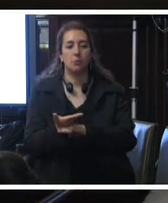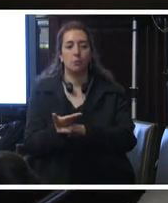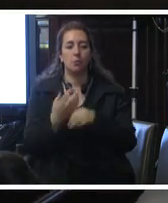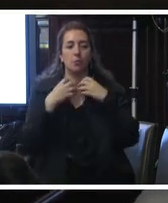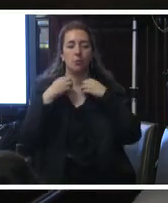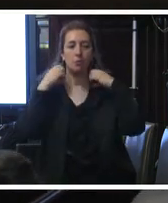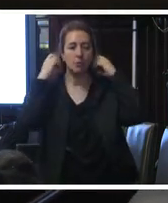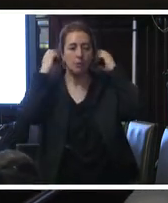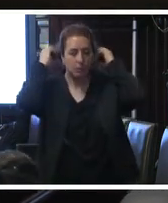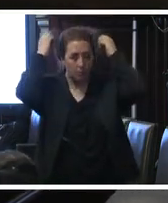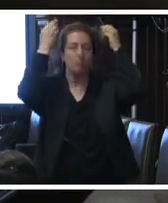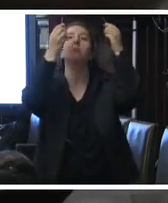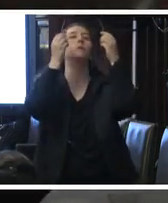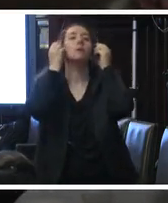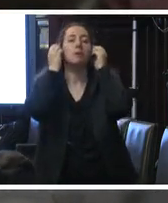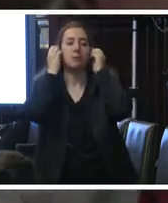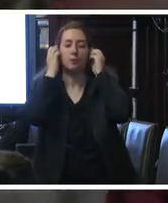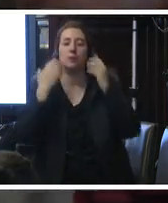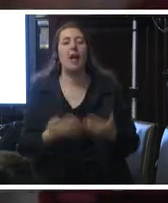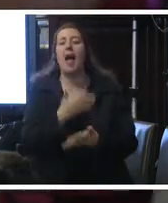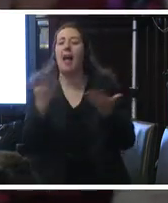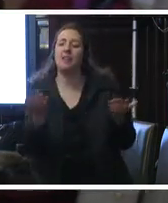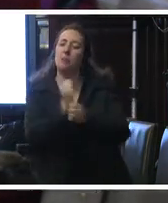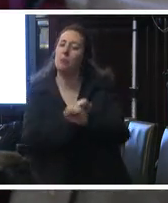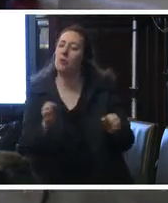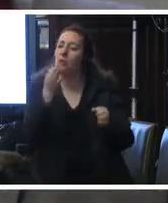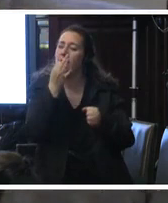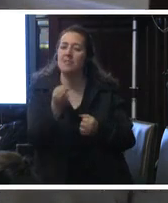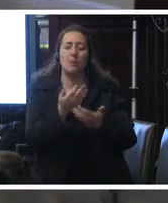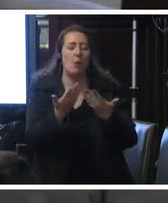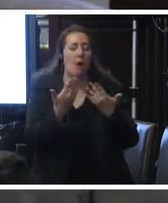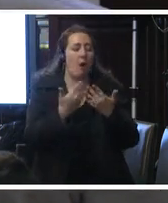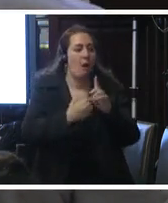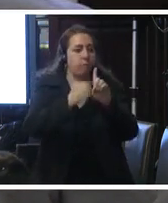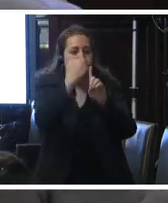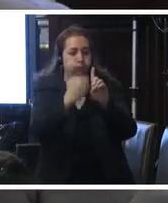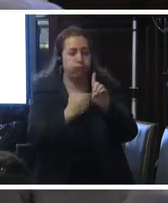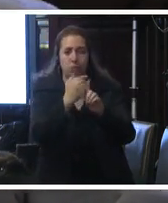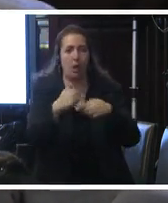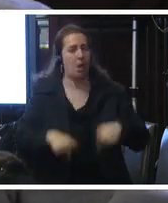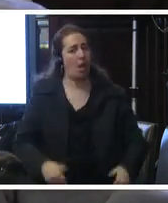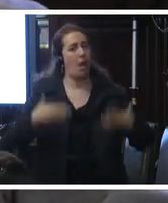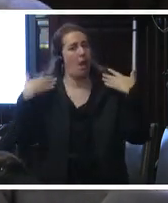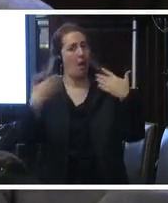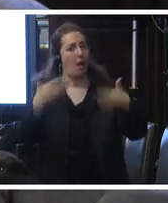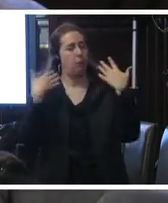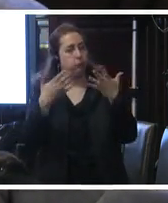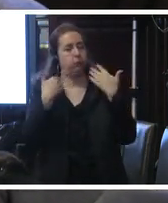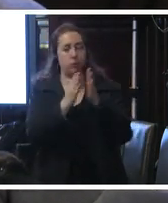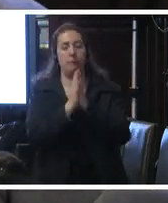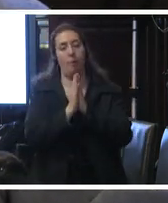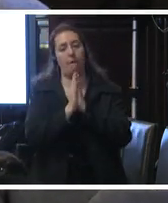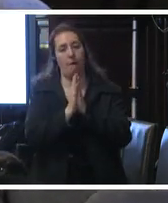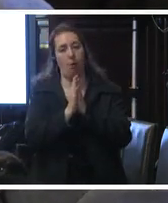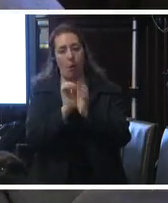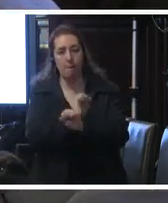Could somebody do something about the temperature? It's extremely hot in here. please, if we could have it cooler.